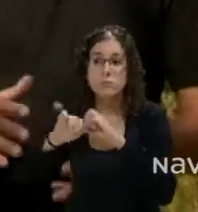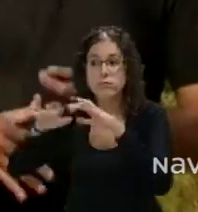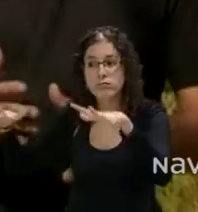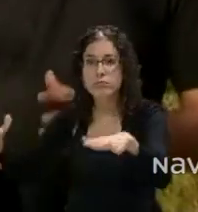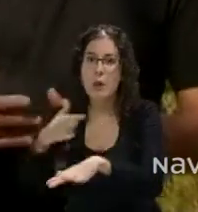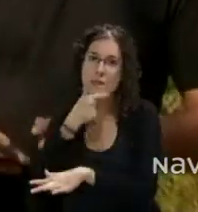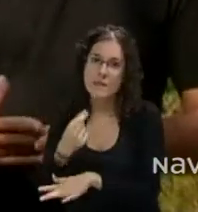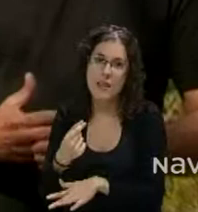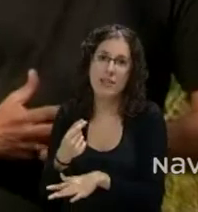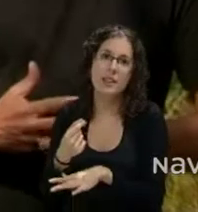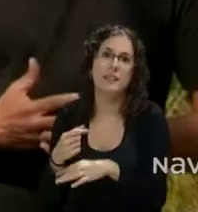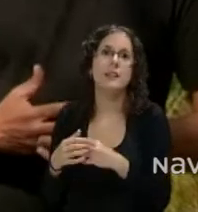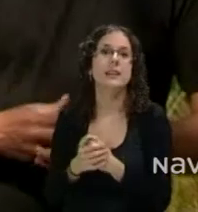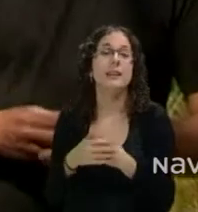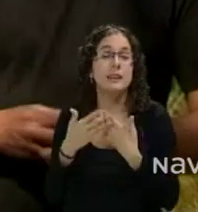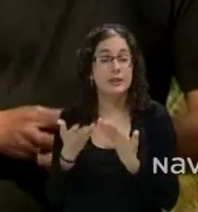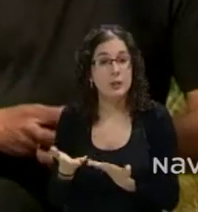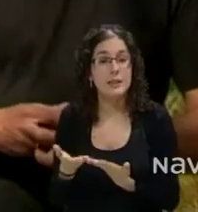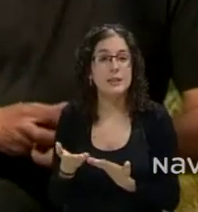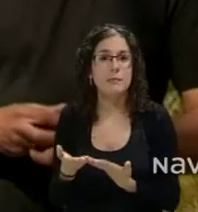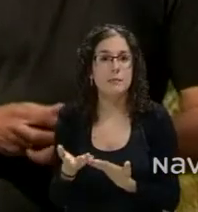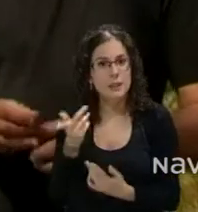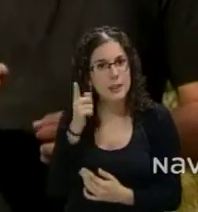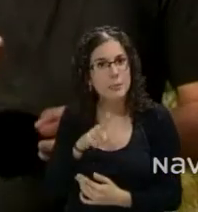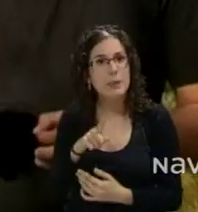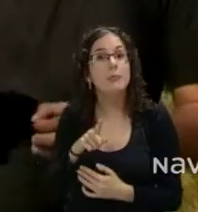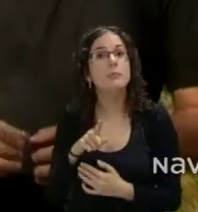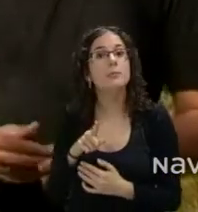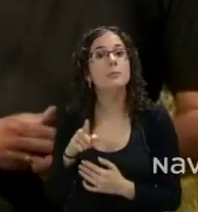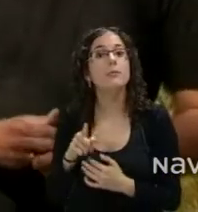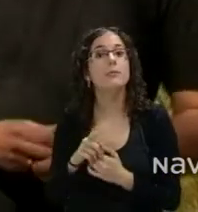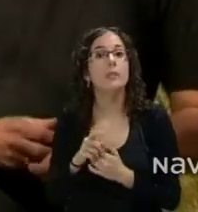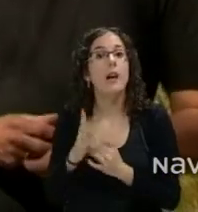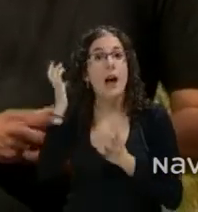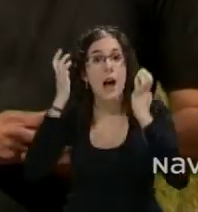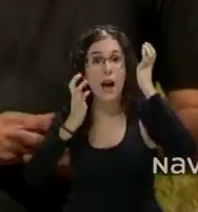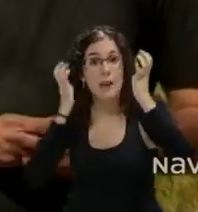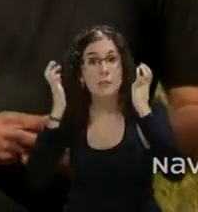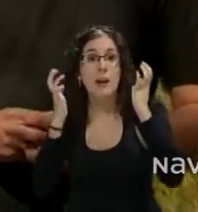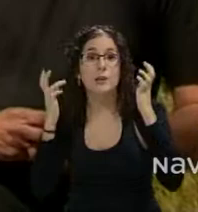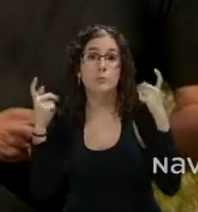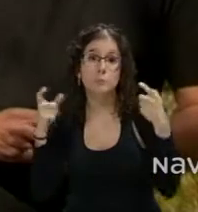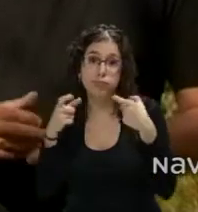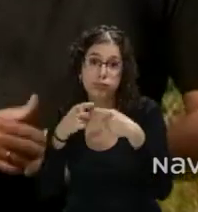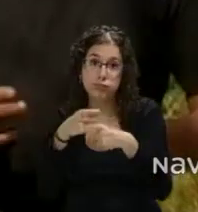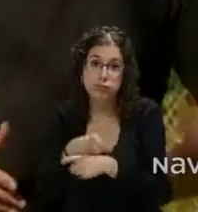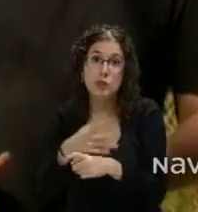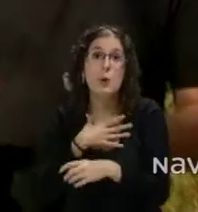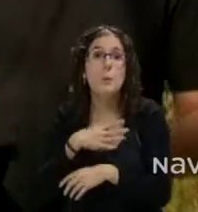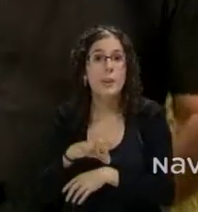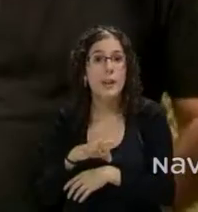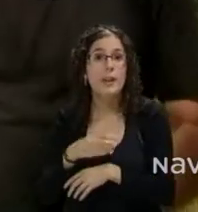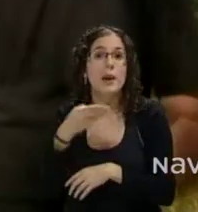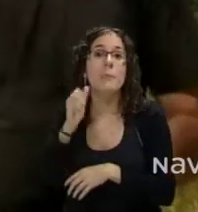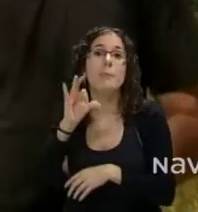y de paso favorecer a una especie pues bueno, en peligro de extinción, que es el bisón europeo, que mucha gente dice que no está, pero